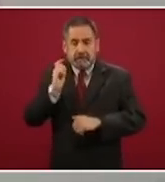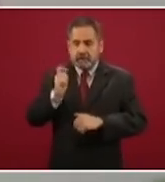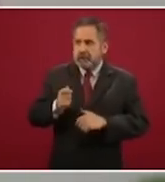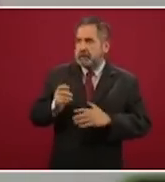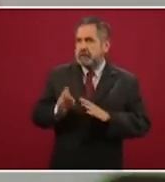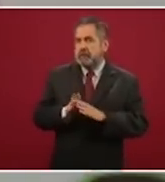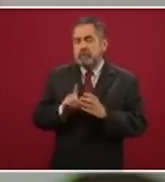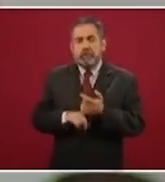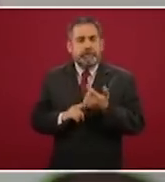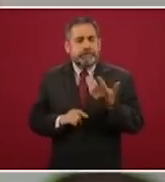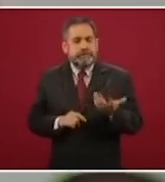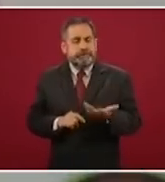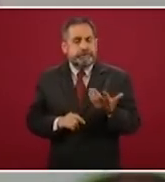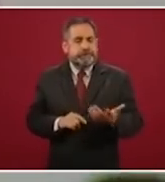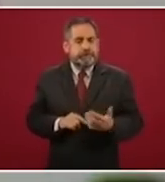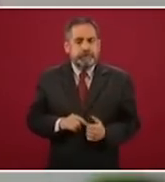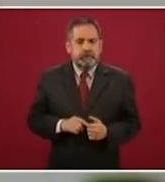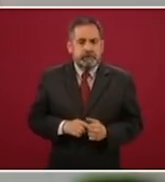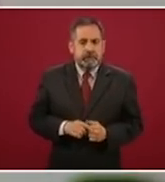que ver con